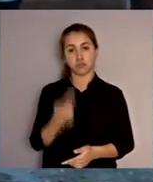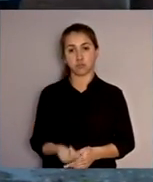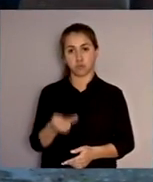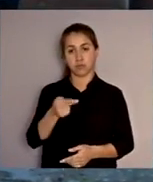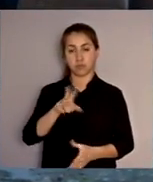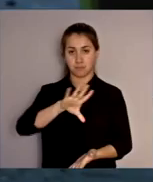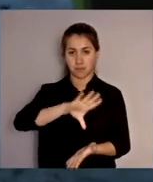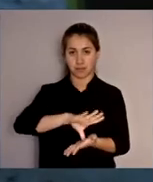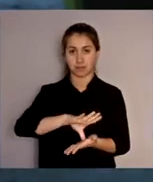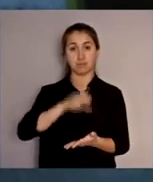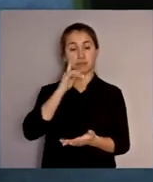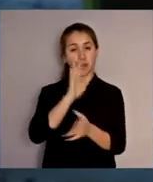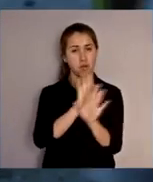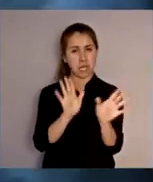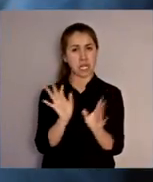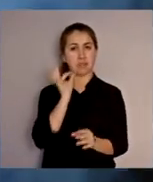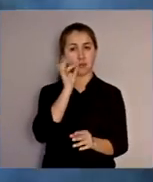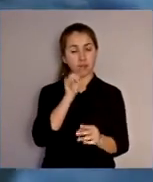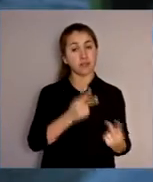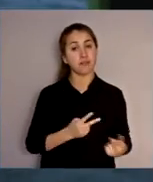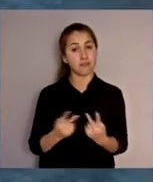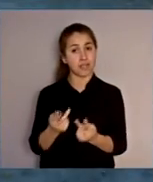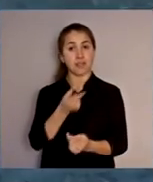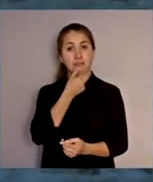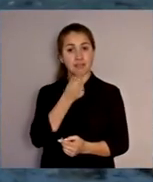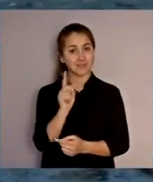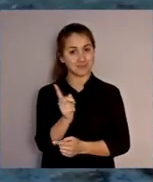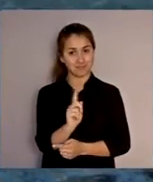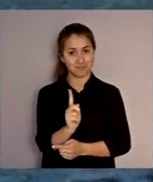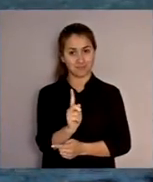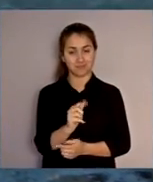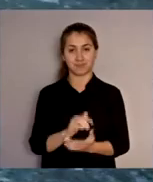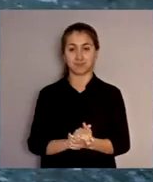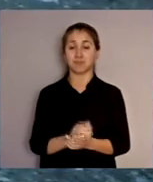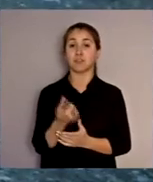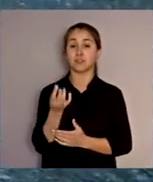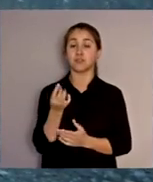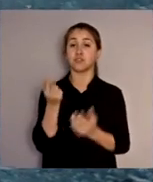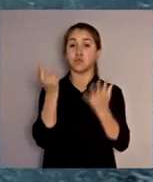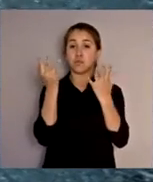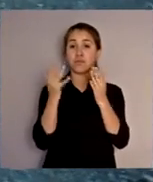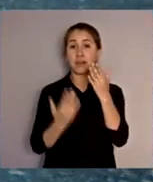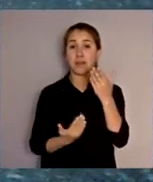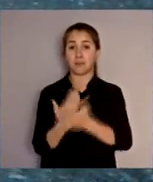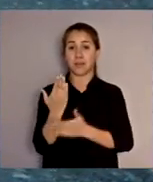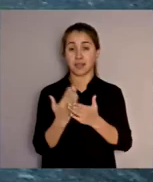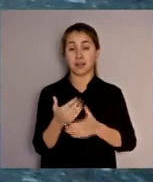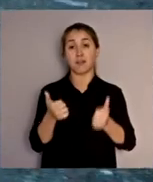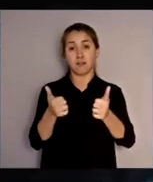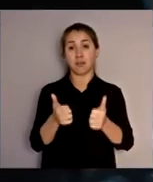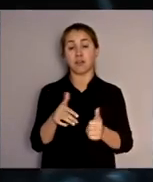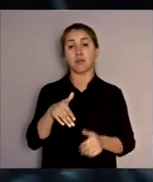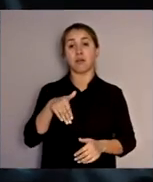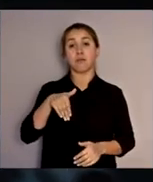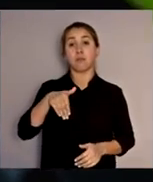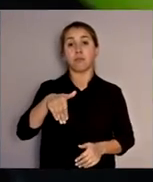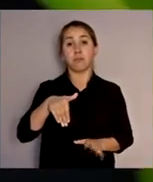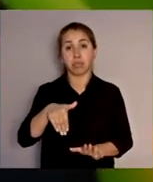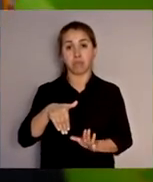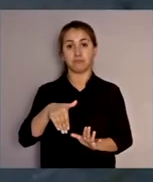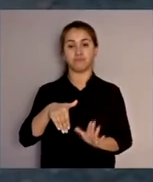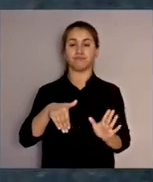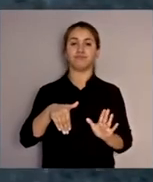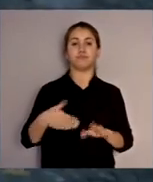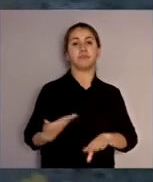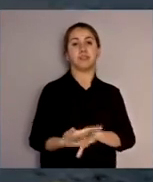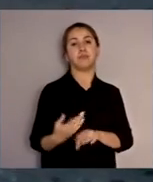sur del país. Pero nadie dijo que este viaje iba a ser fácil. Son las 9 de la mañana y bueno, nos quedamos en Pana, pero ya